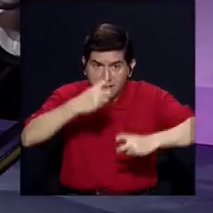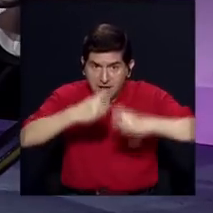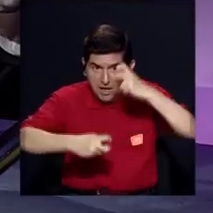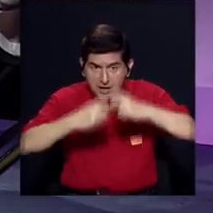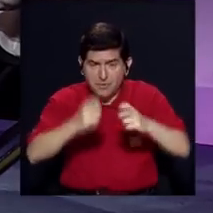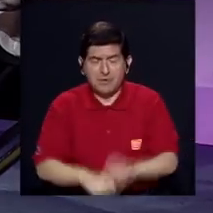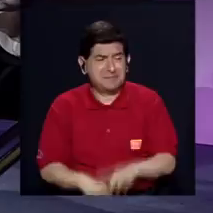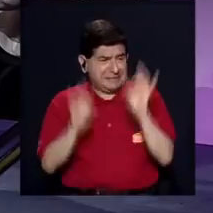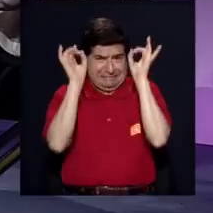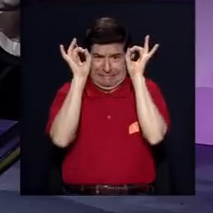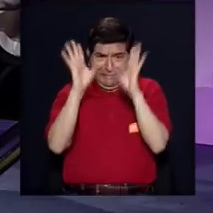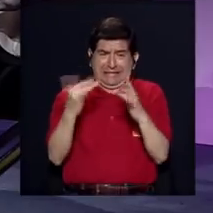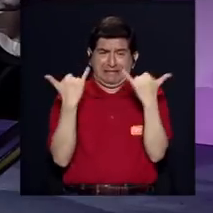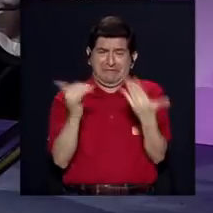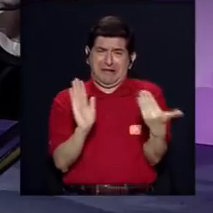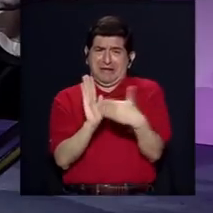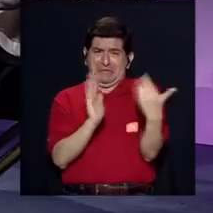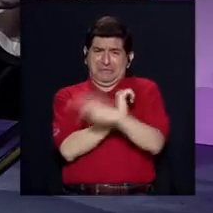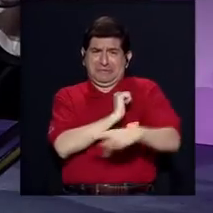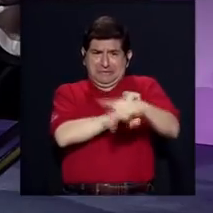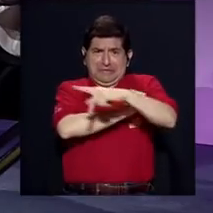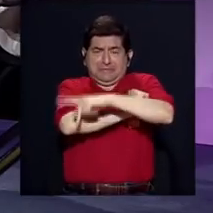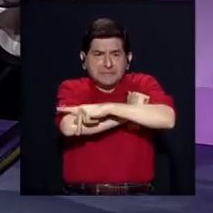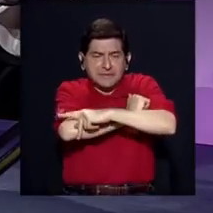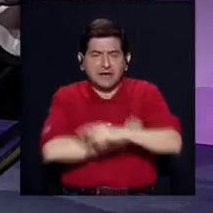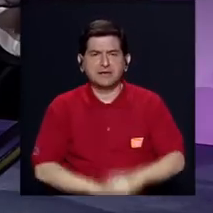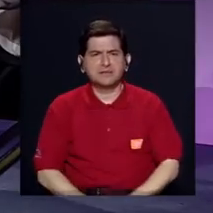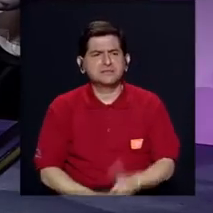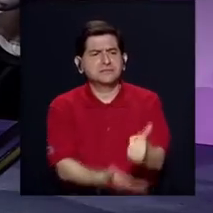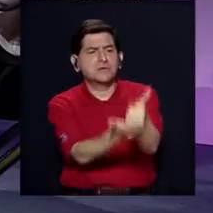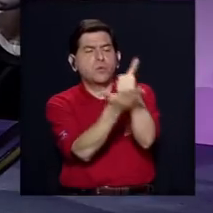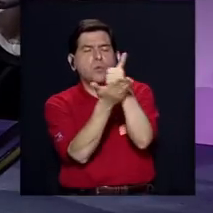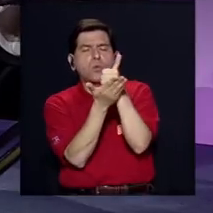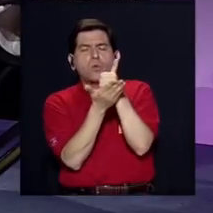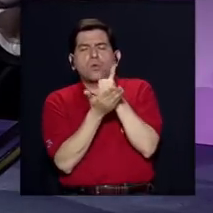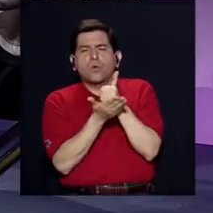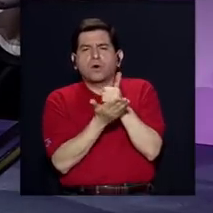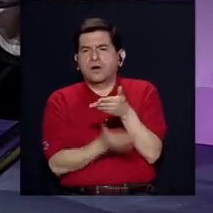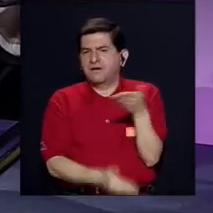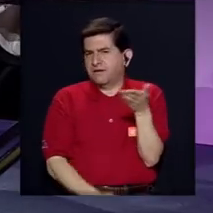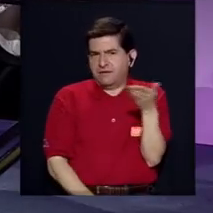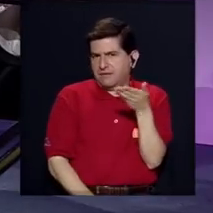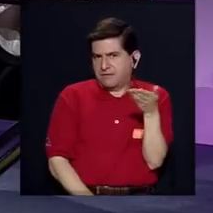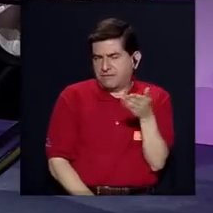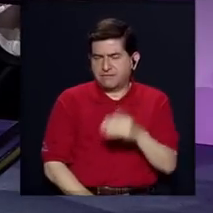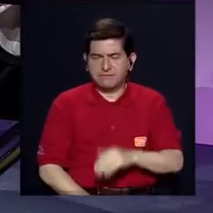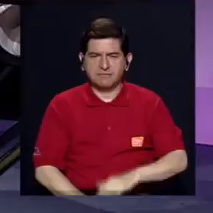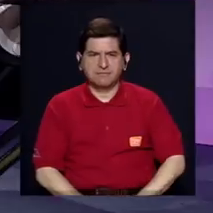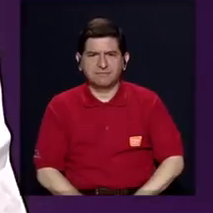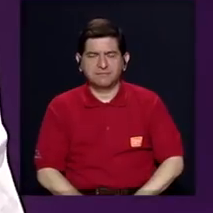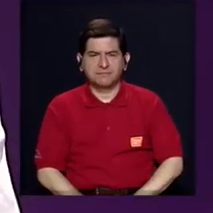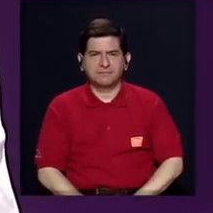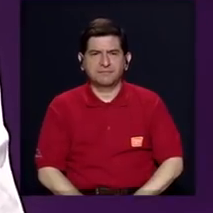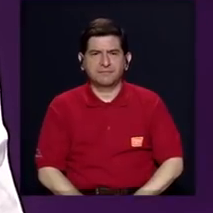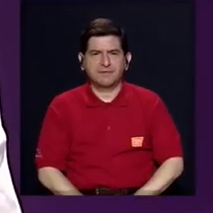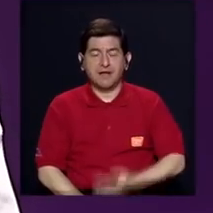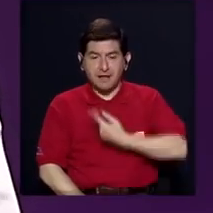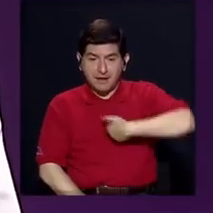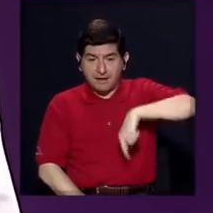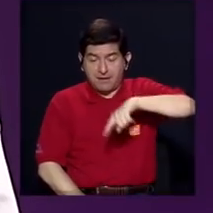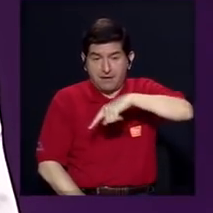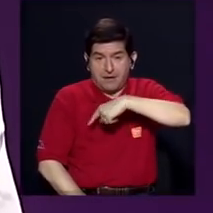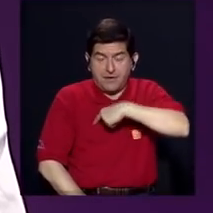brutal que hoy azota nuestro país nos ayudaría a un mayor una